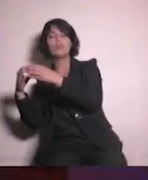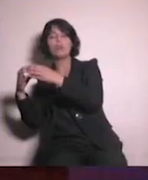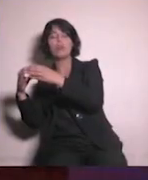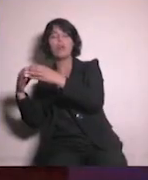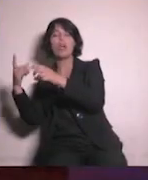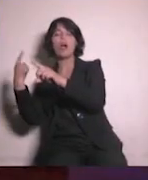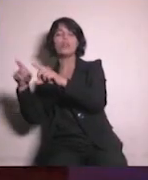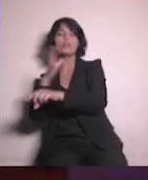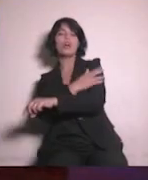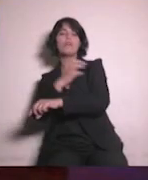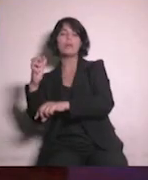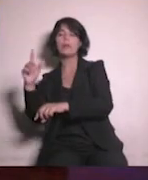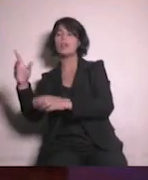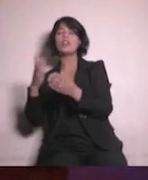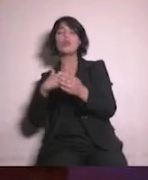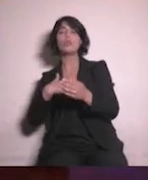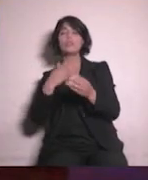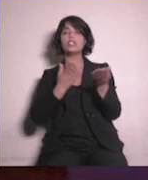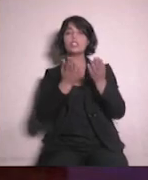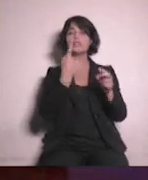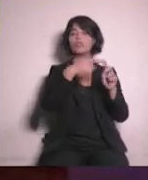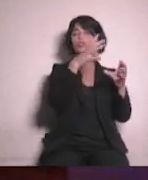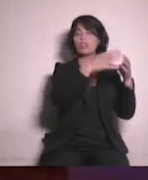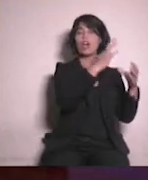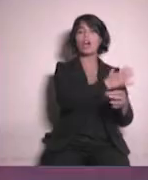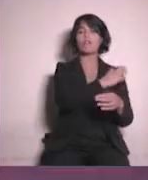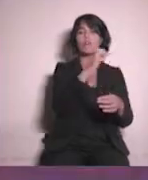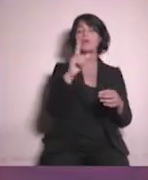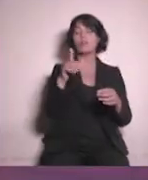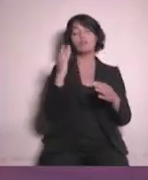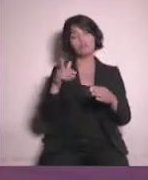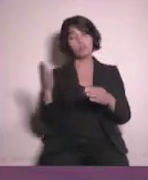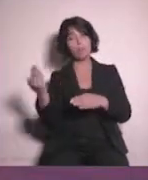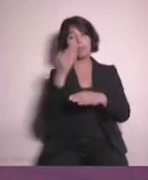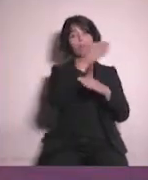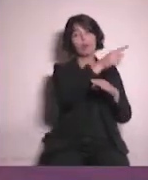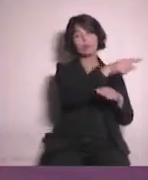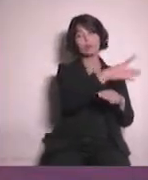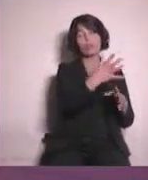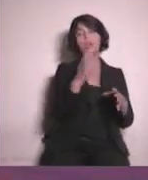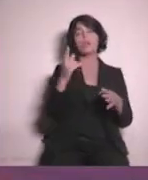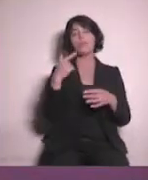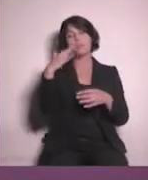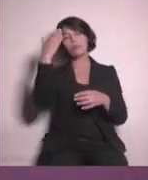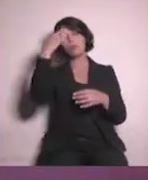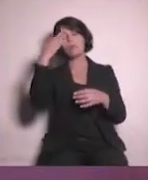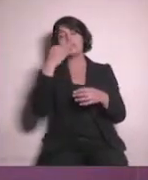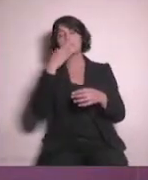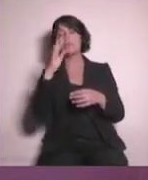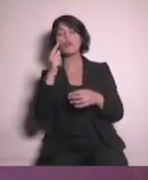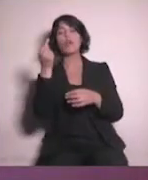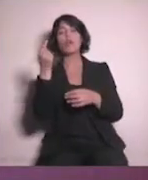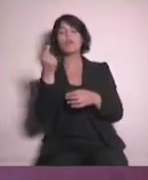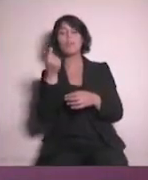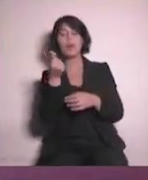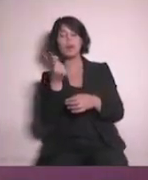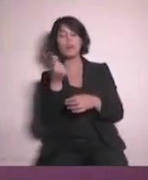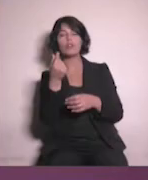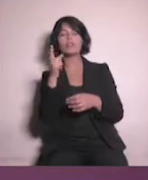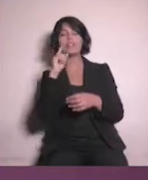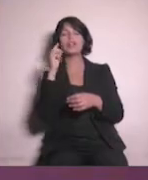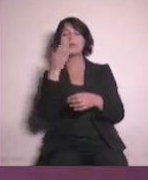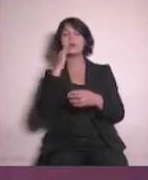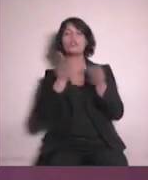¿Le gusta el servicio de la otra? Vaya. Entonces yo me voy a tener que preocupar de tener un buen precio, de tener una buena rentabilidad, de tener